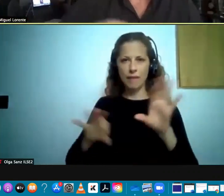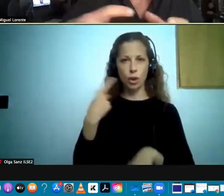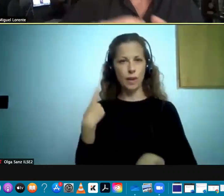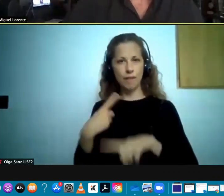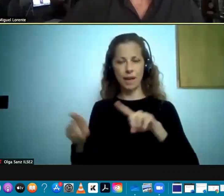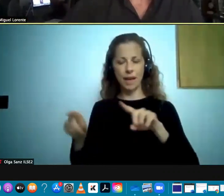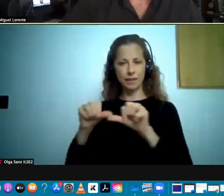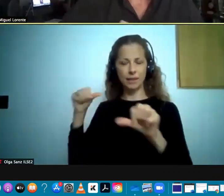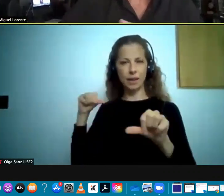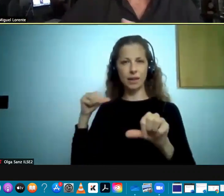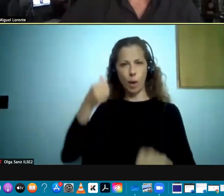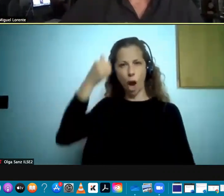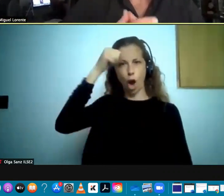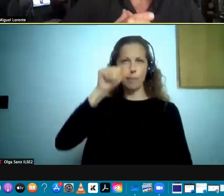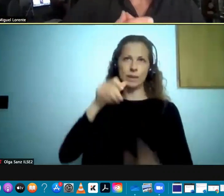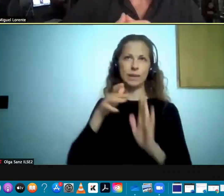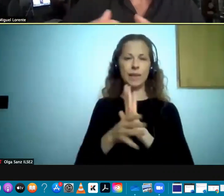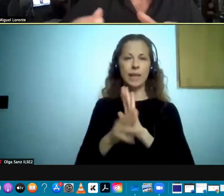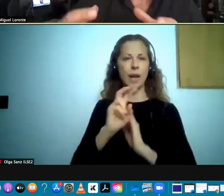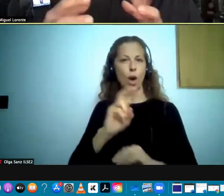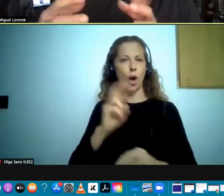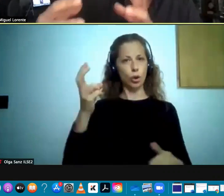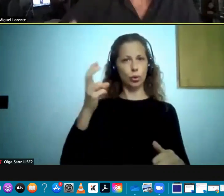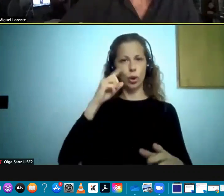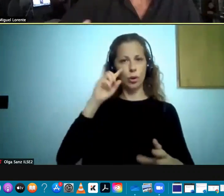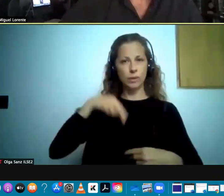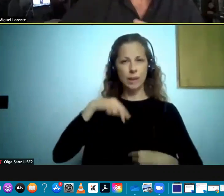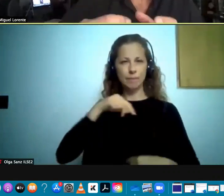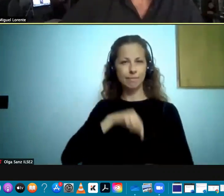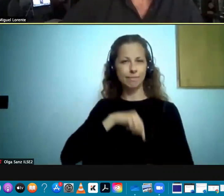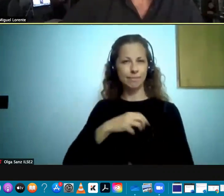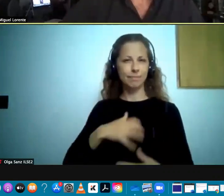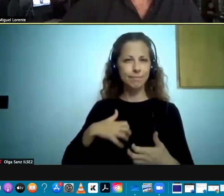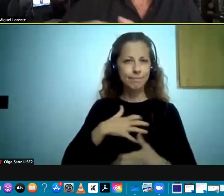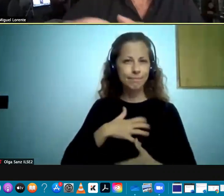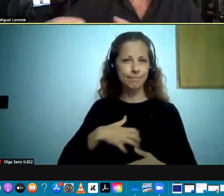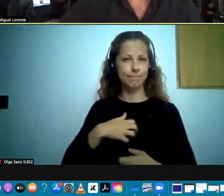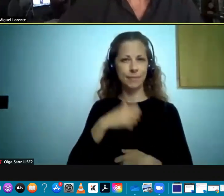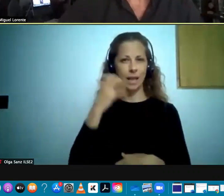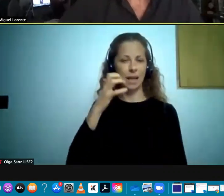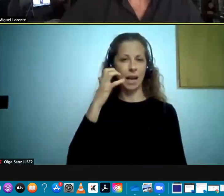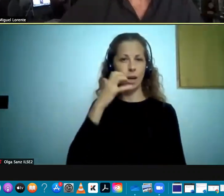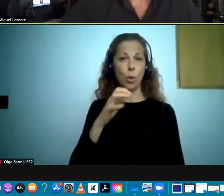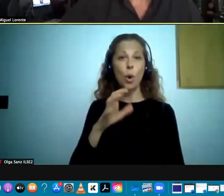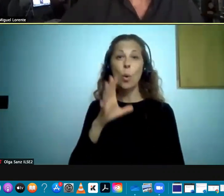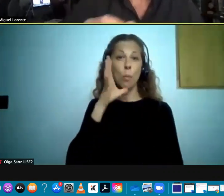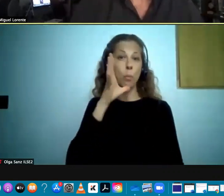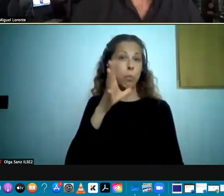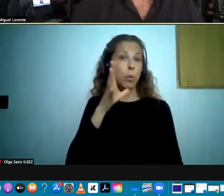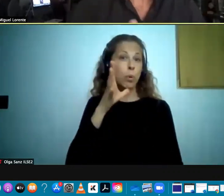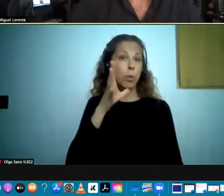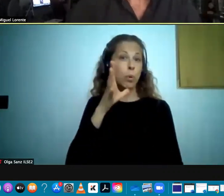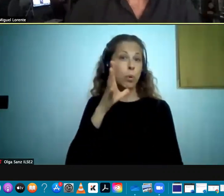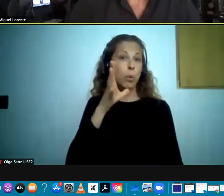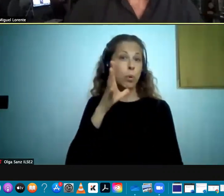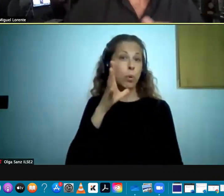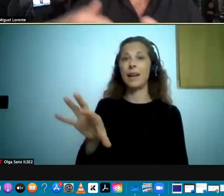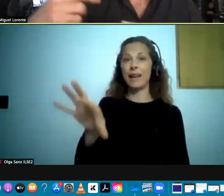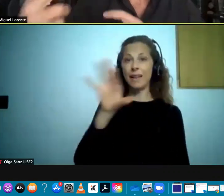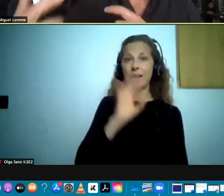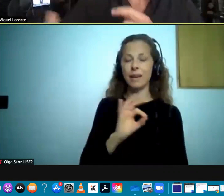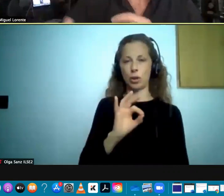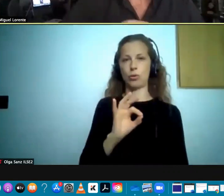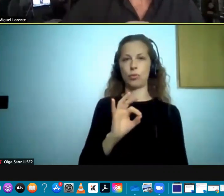ser hombre de otra manera. ¿Por qué? Porque la elección de la alternativa, o en general la elección, viene condicionada por